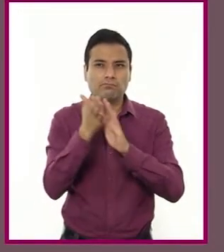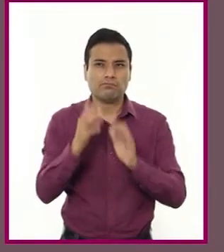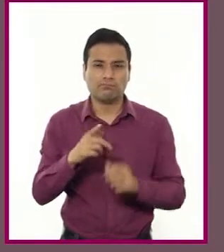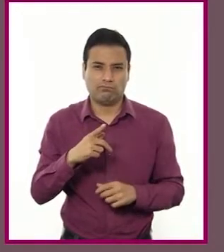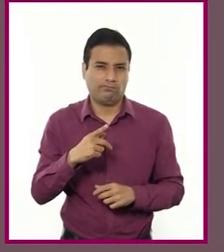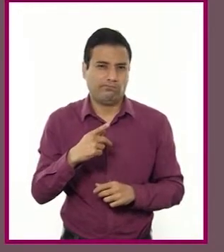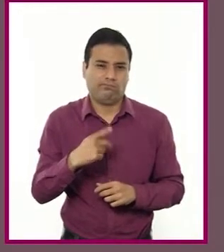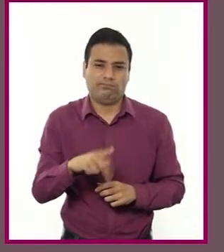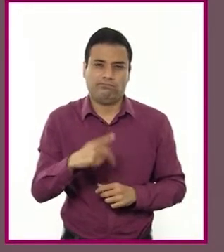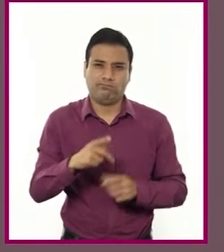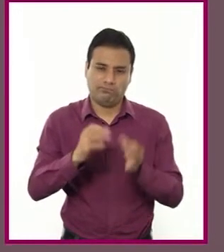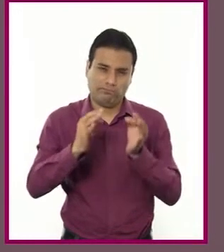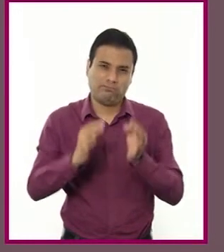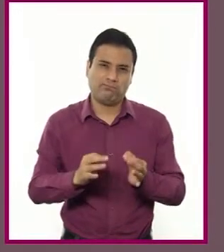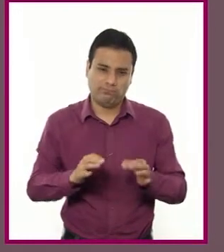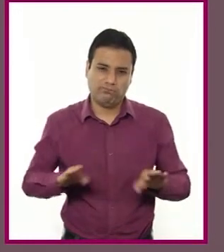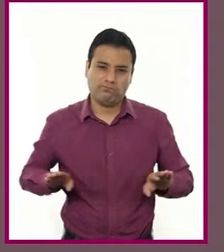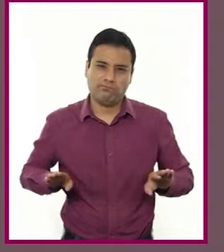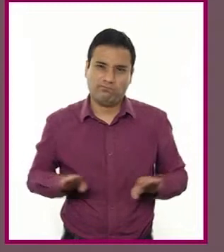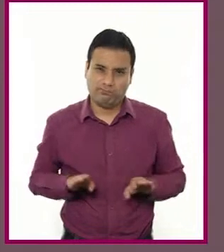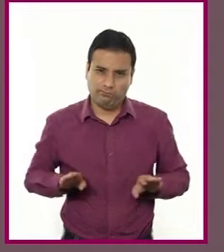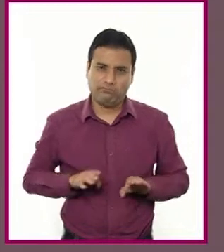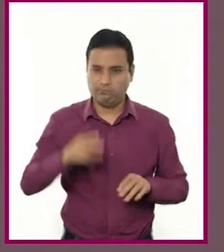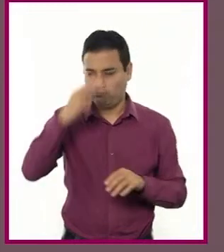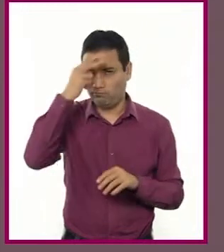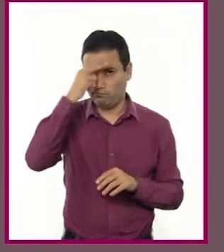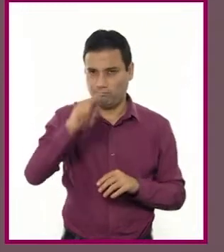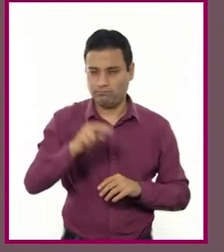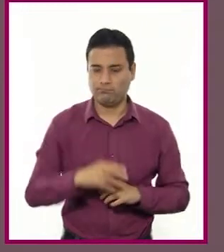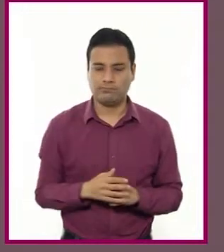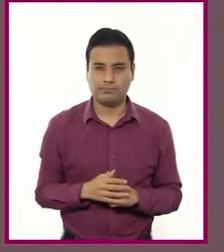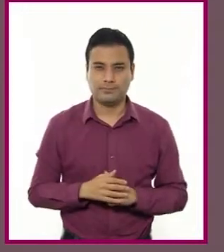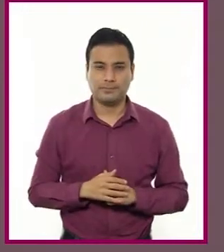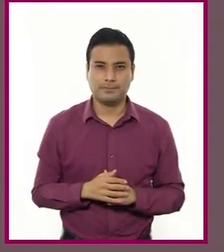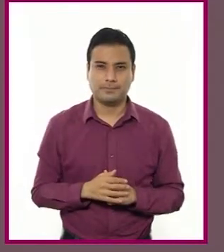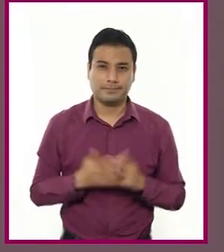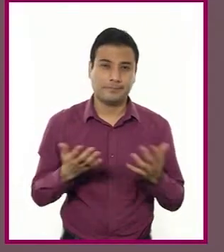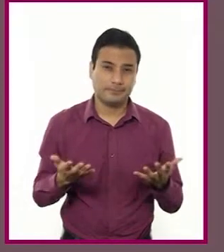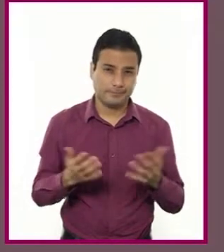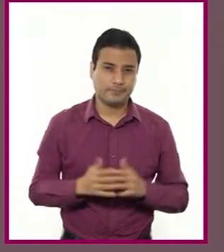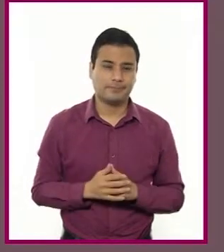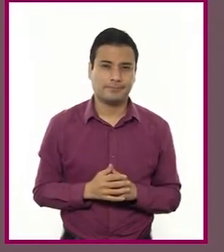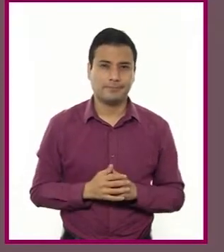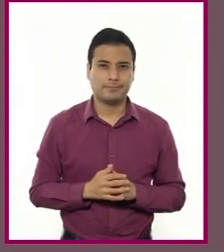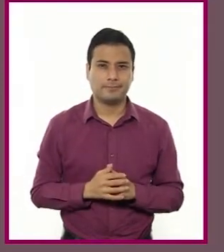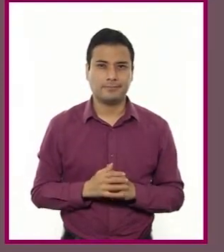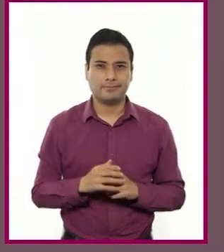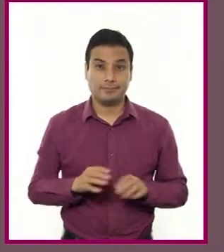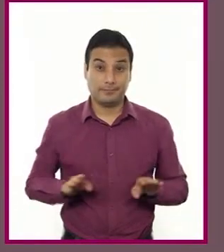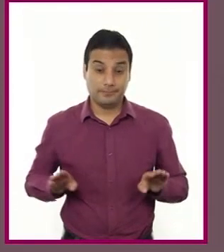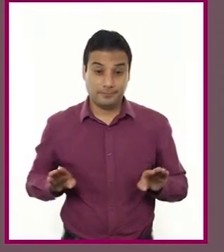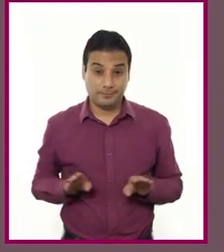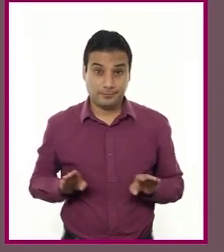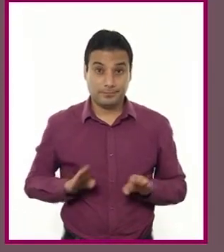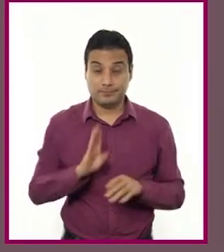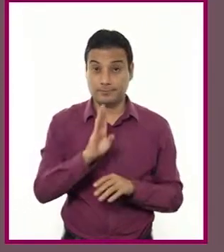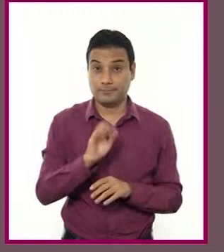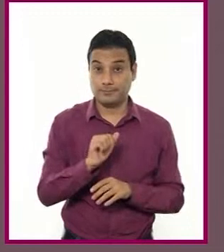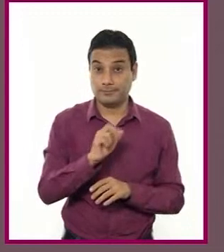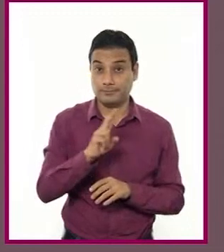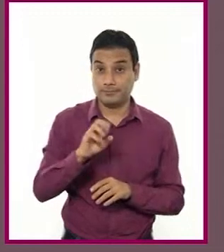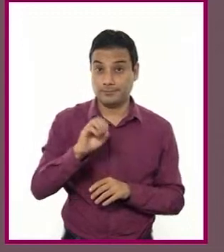los naturales y las características físicas de cada región. Así, el barroco adquiere una nueva